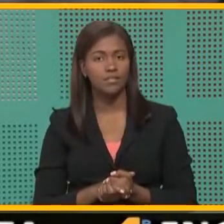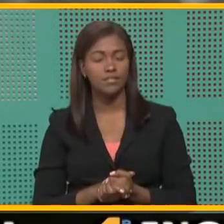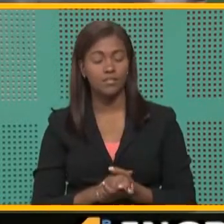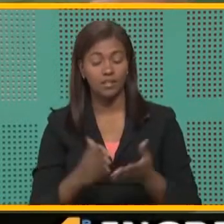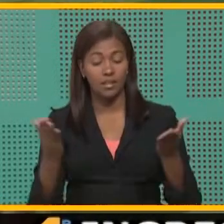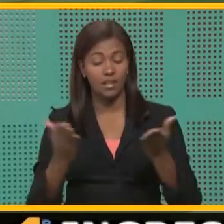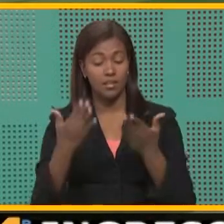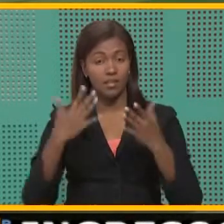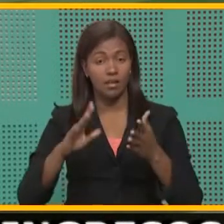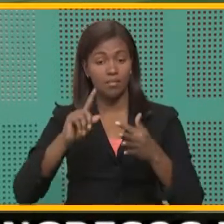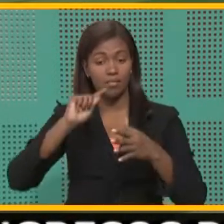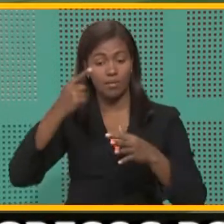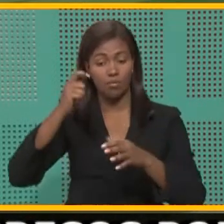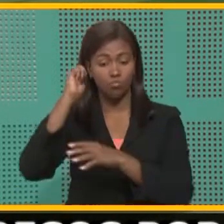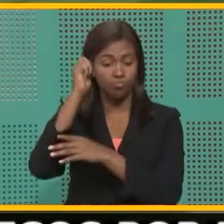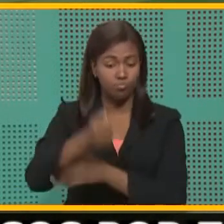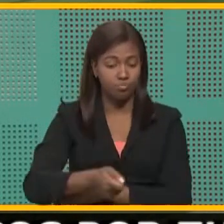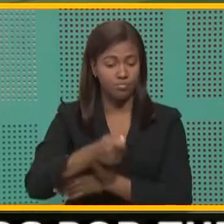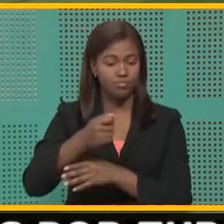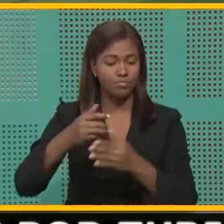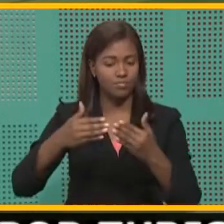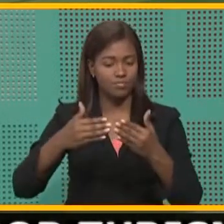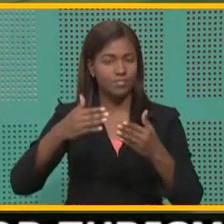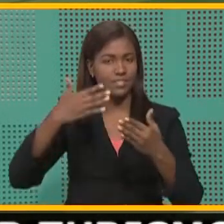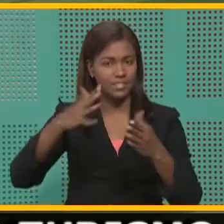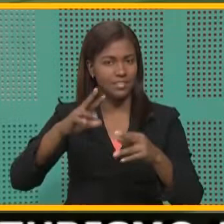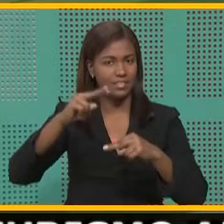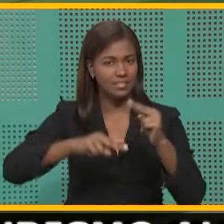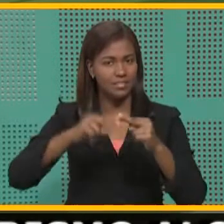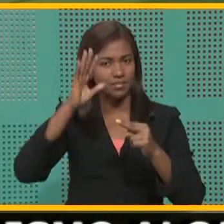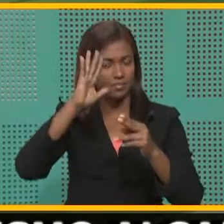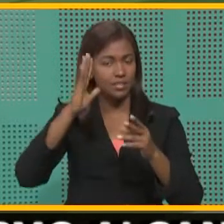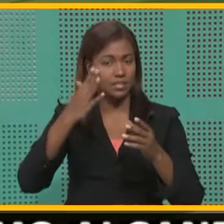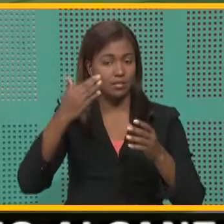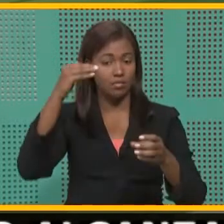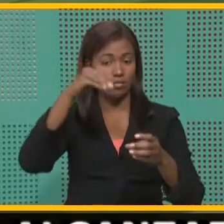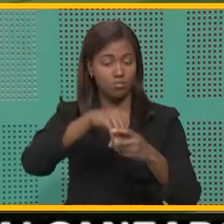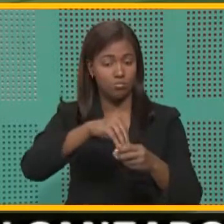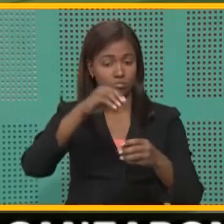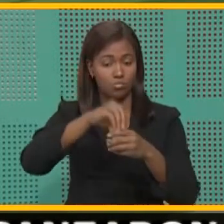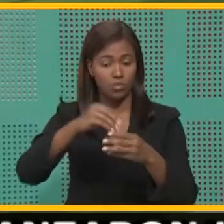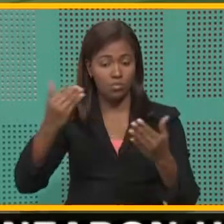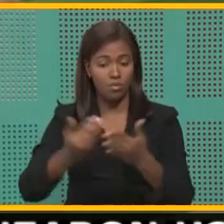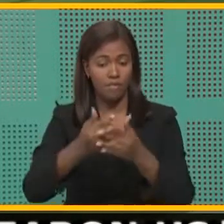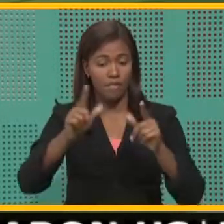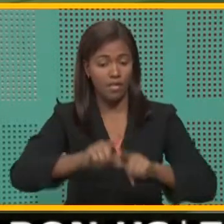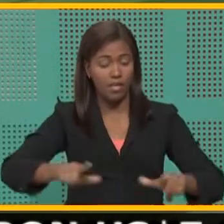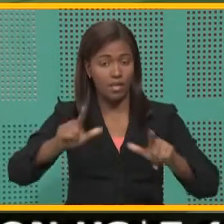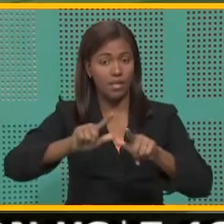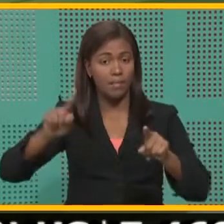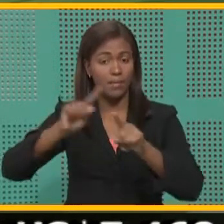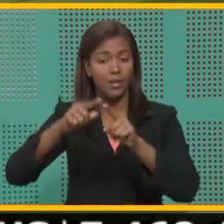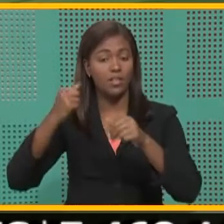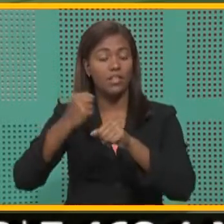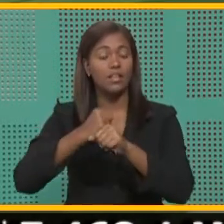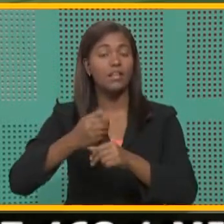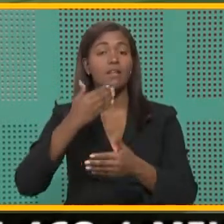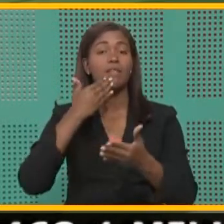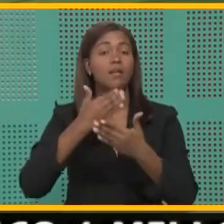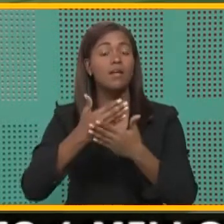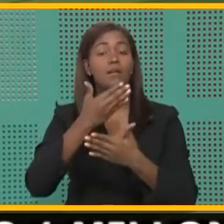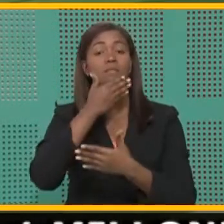primer picazo para la presa de Guayubín. ¿Sabe lo que significa eso? Incorporar nuevas áreas al regueo, pero asegurar la calidad del